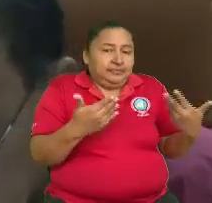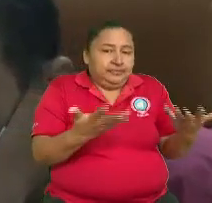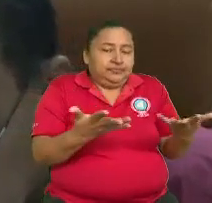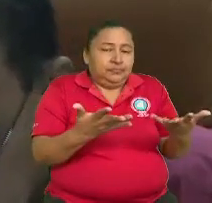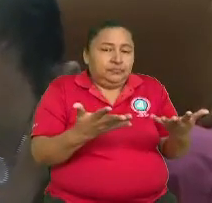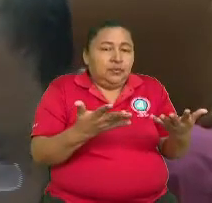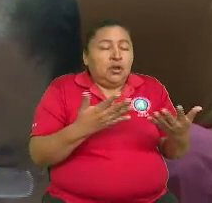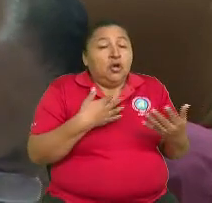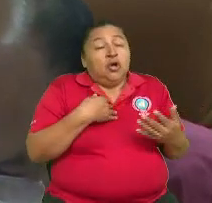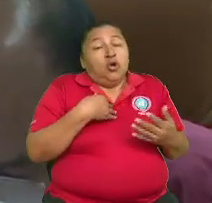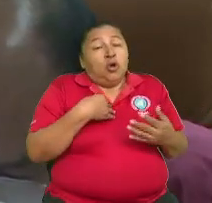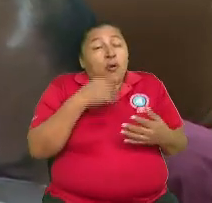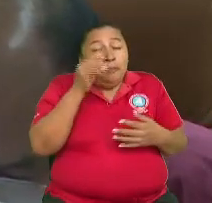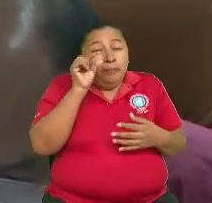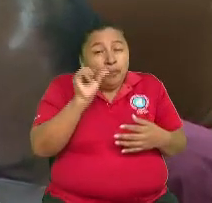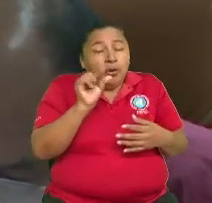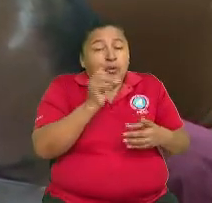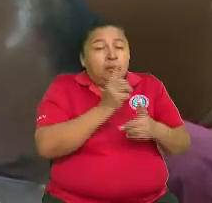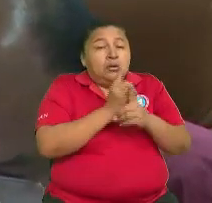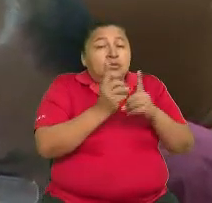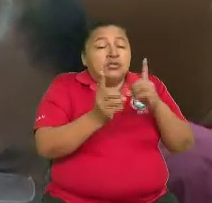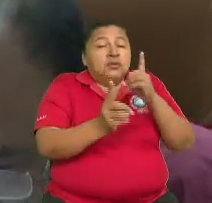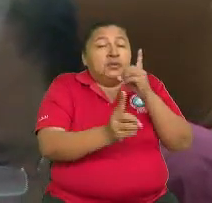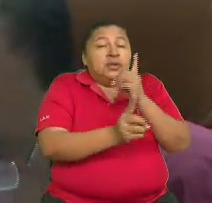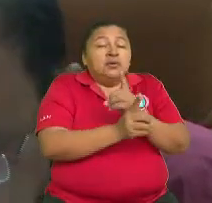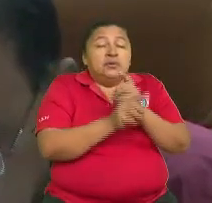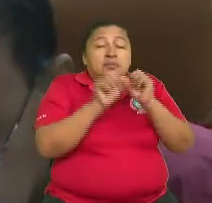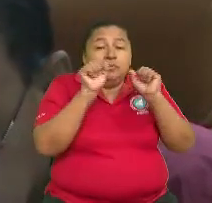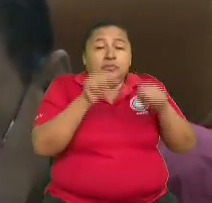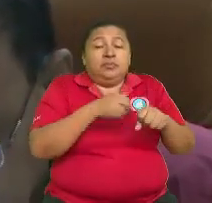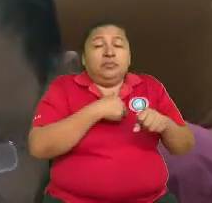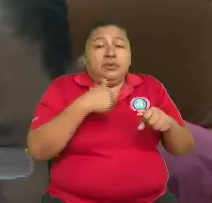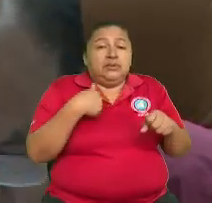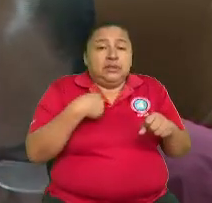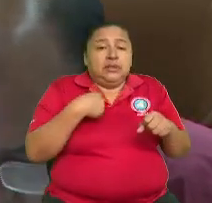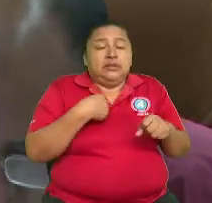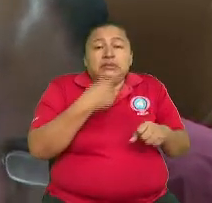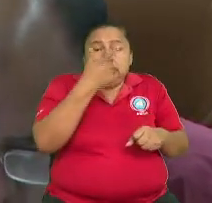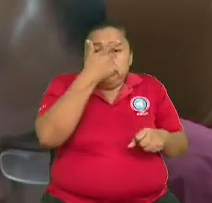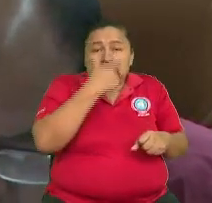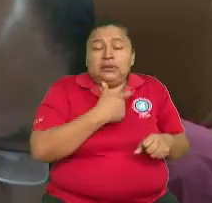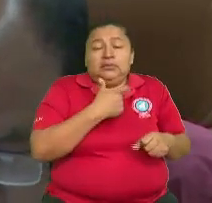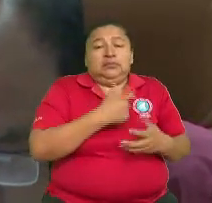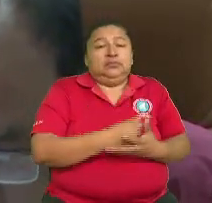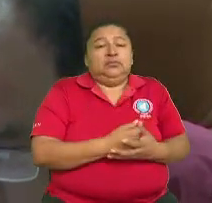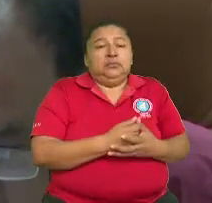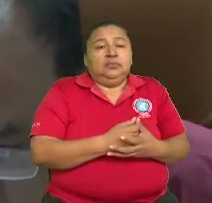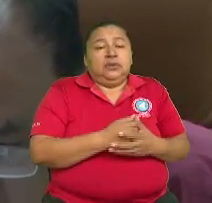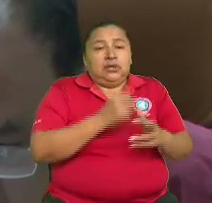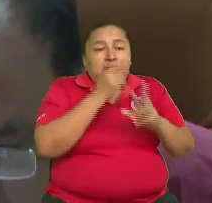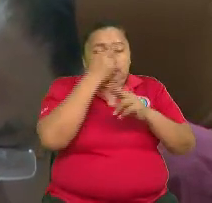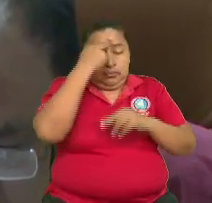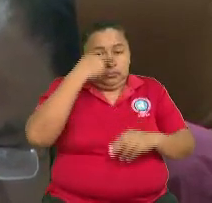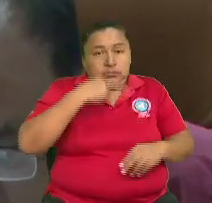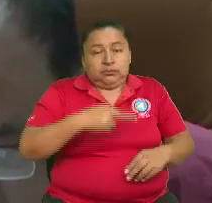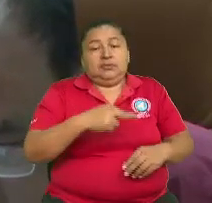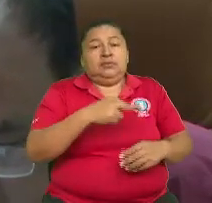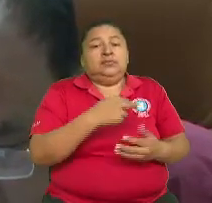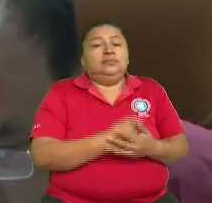Lo menos que debemos de hacer es ser serios, es ser